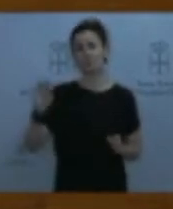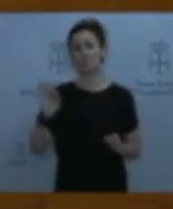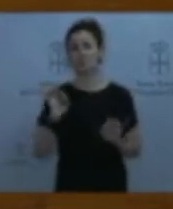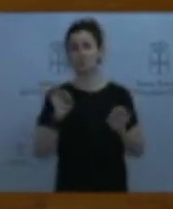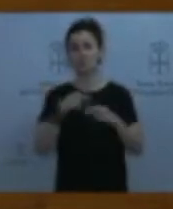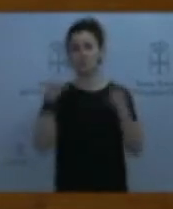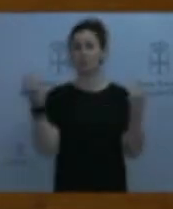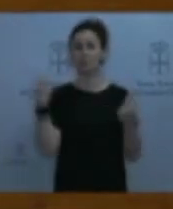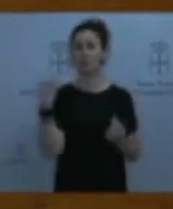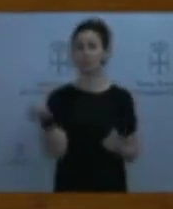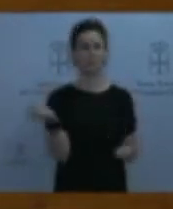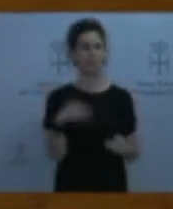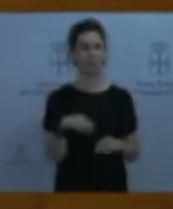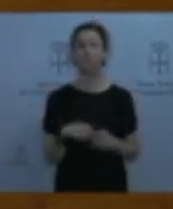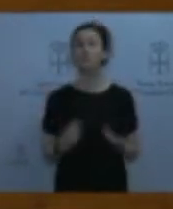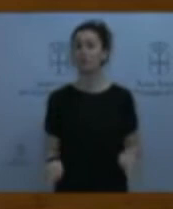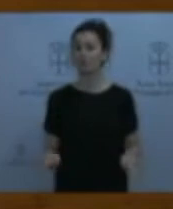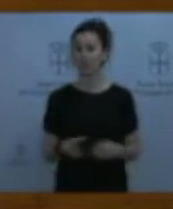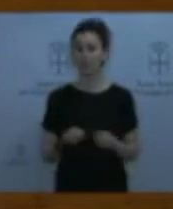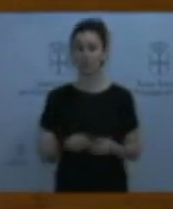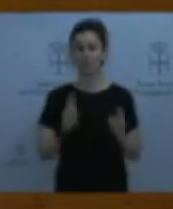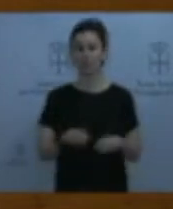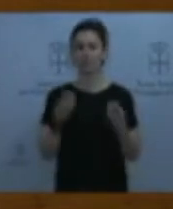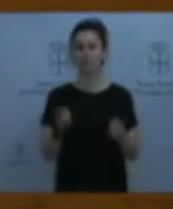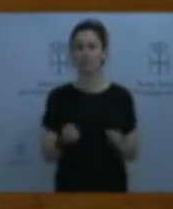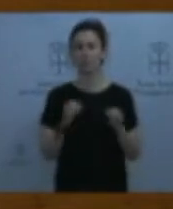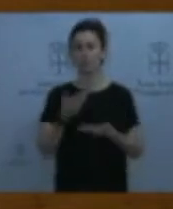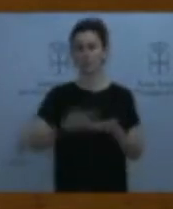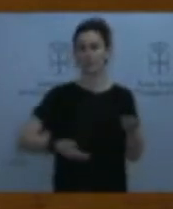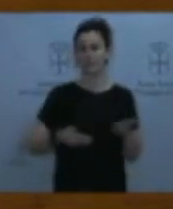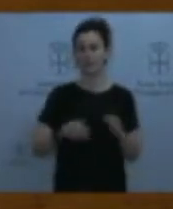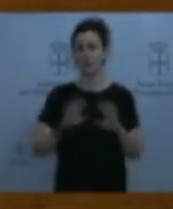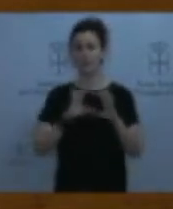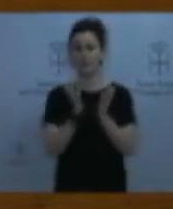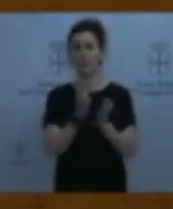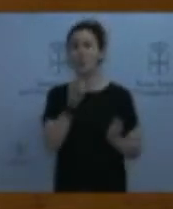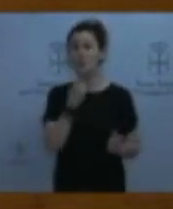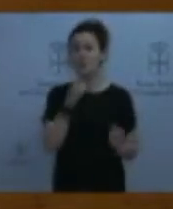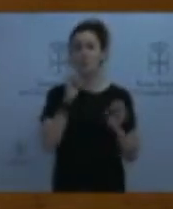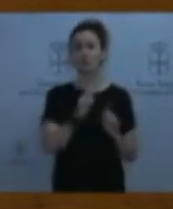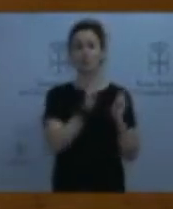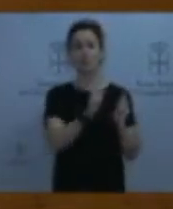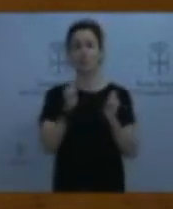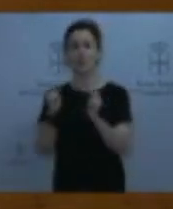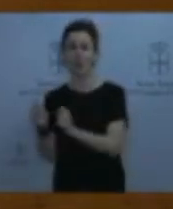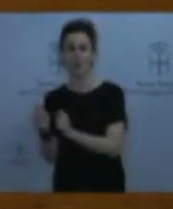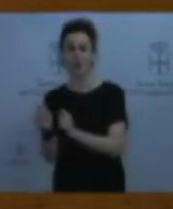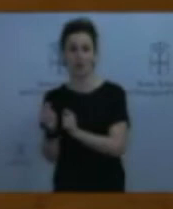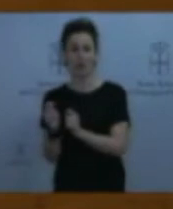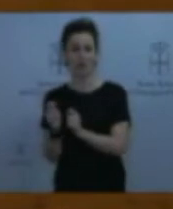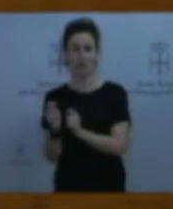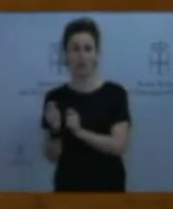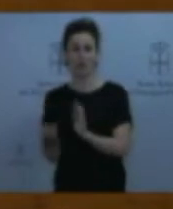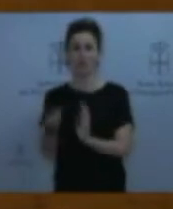pública. Una de las medidas de regeneración democrática, por ejemplo, que el diario Mundo exponía, es que no debería haber nombramientos clave, sin hacer